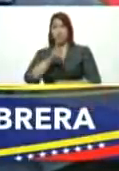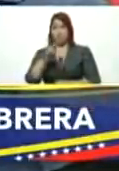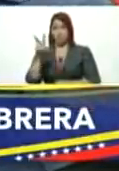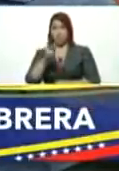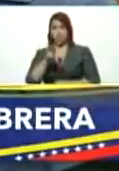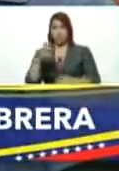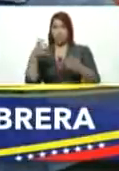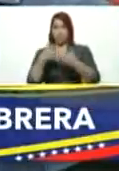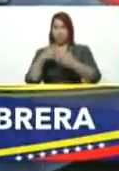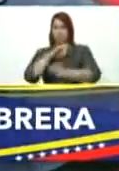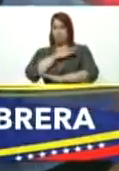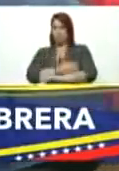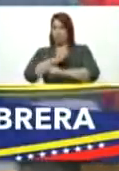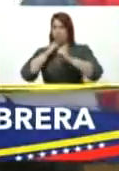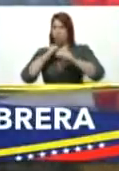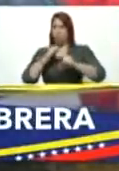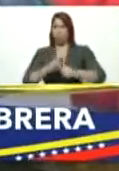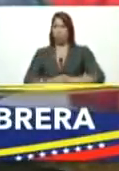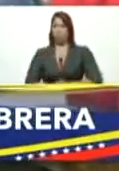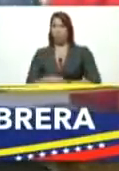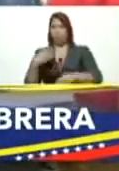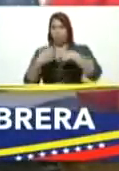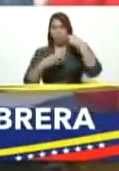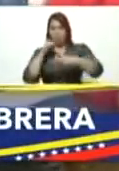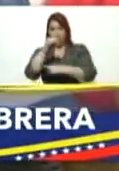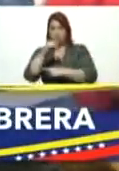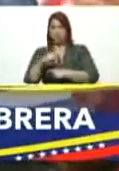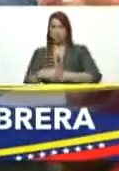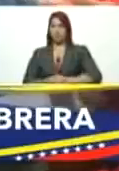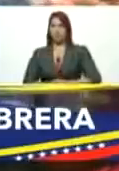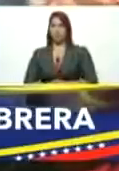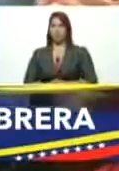guerreras luchadoras y revolucionarias